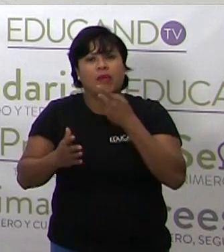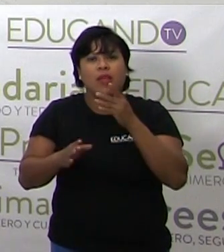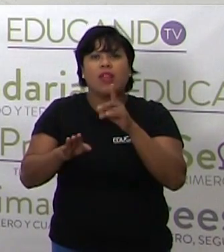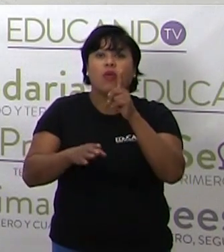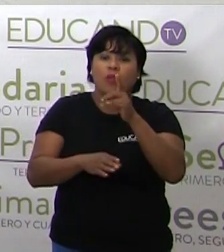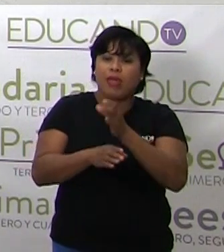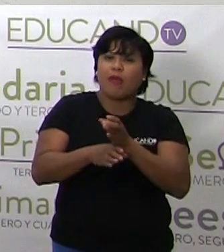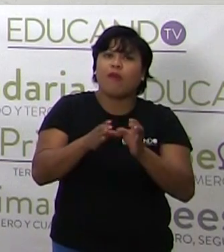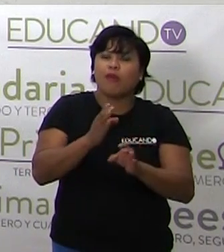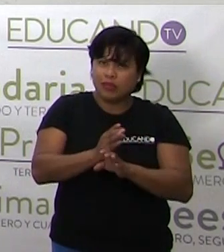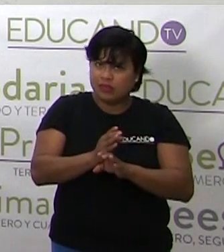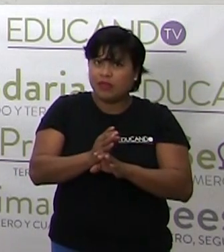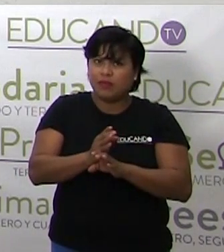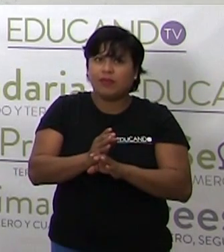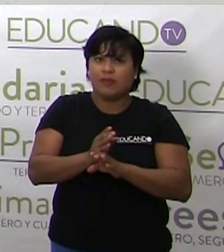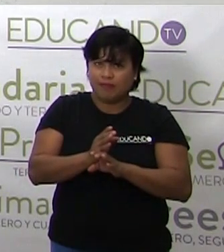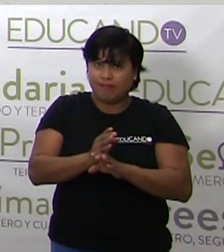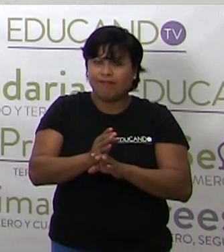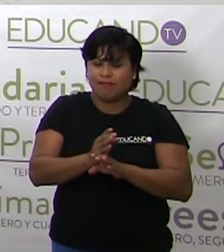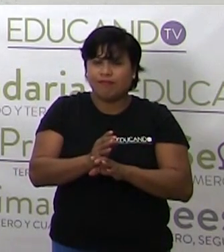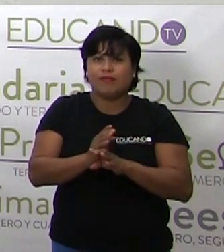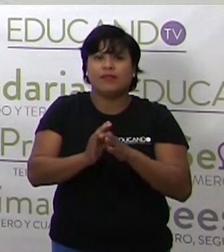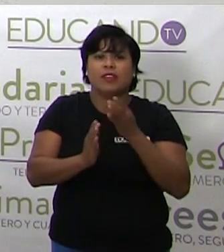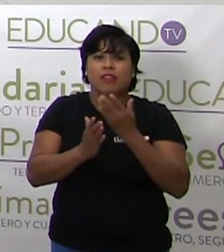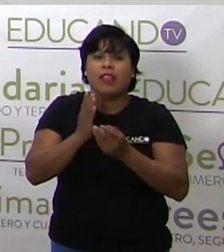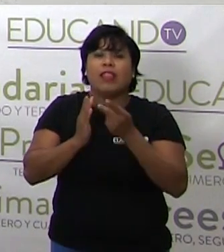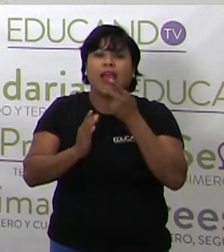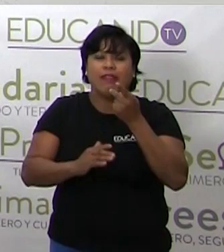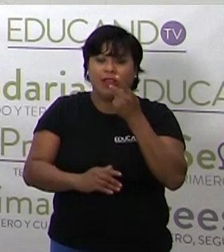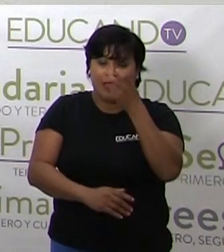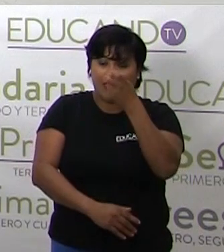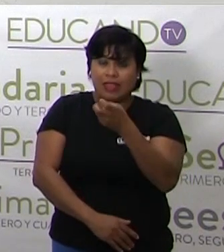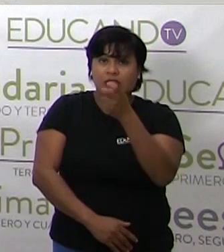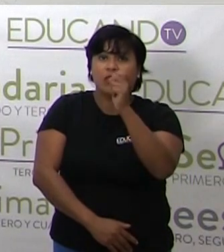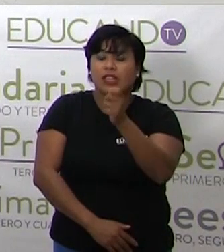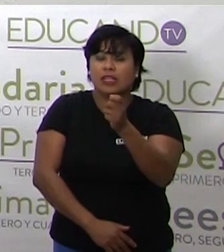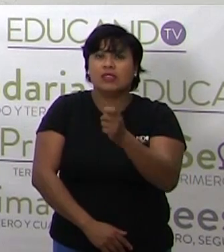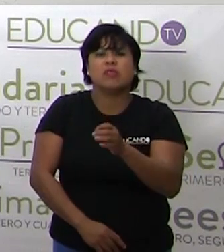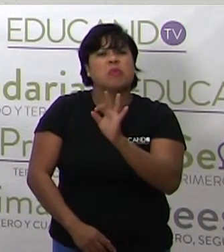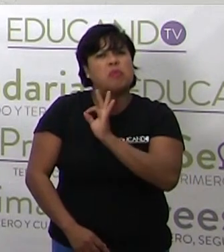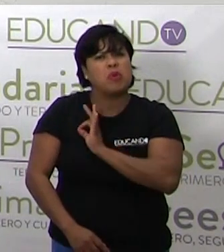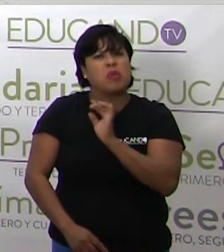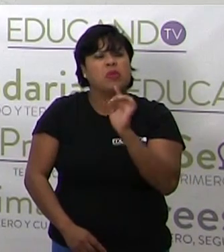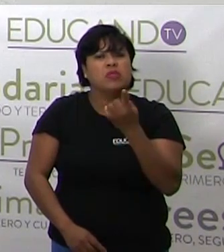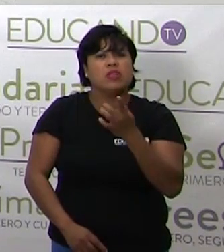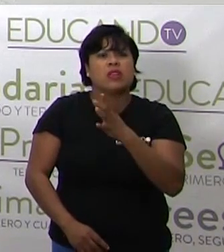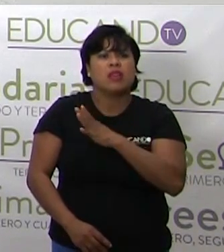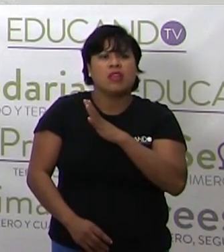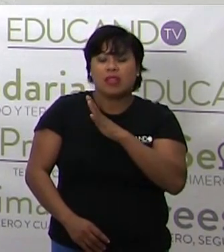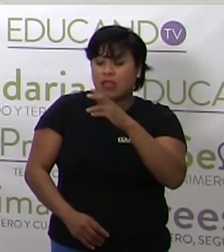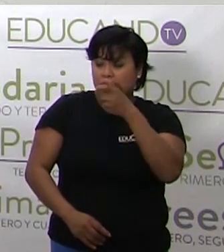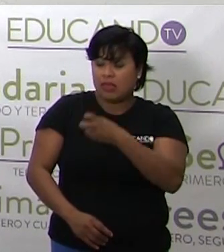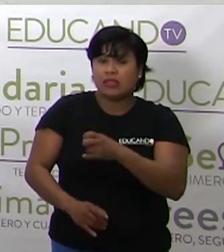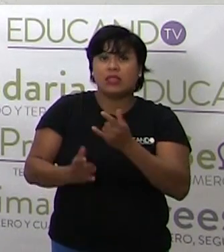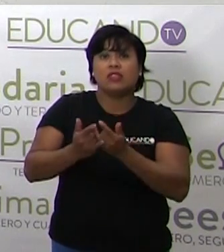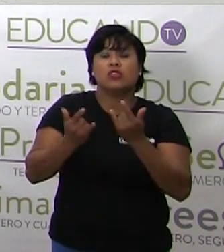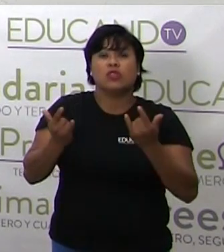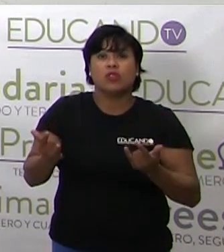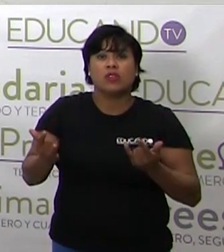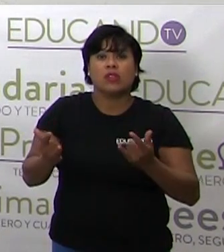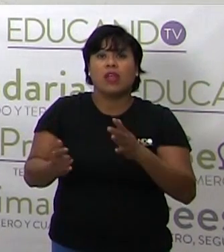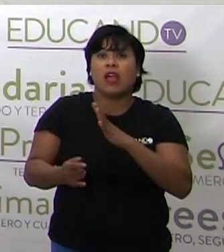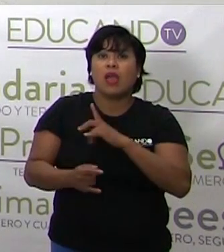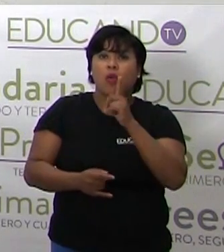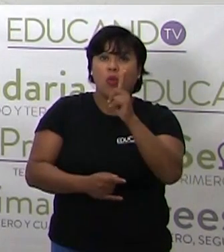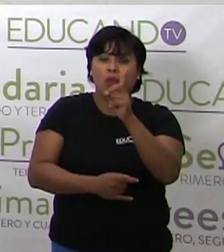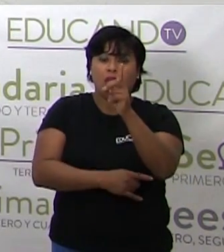objeto, ¿verdad? O de una cosa. ¿Qué cosa aparece en esta historia? Aparece una